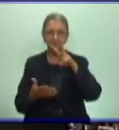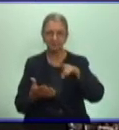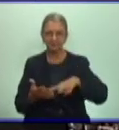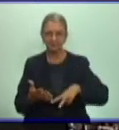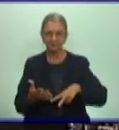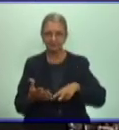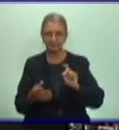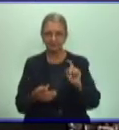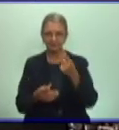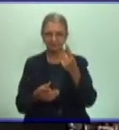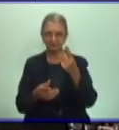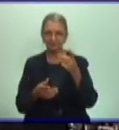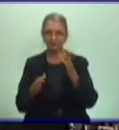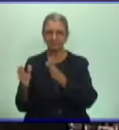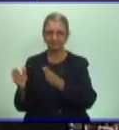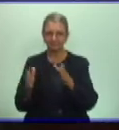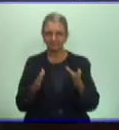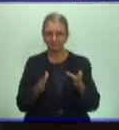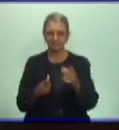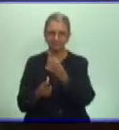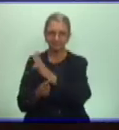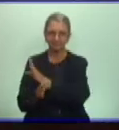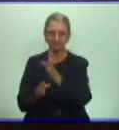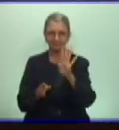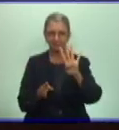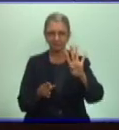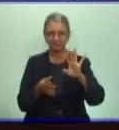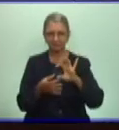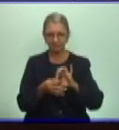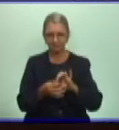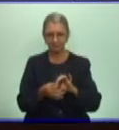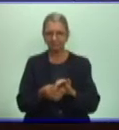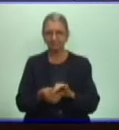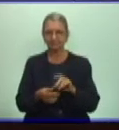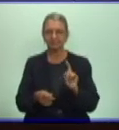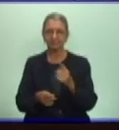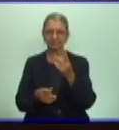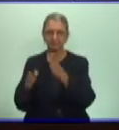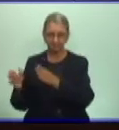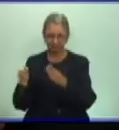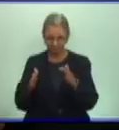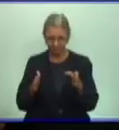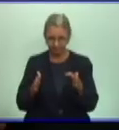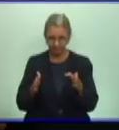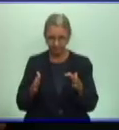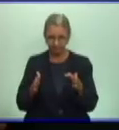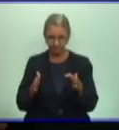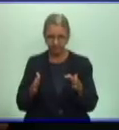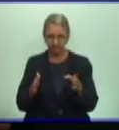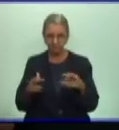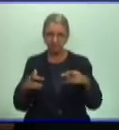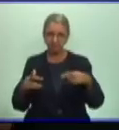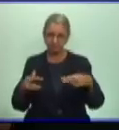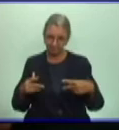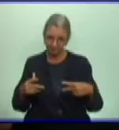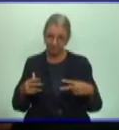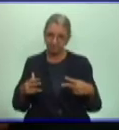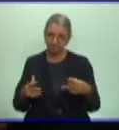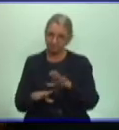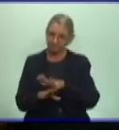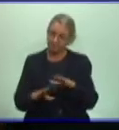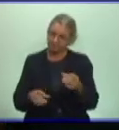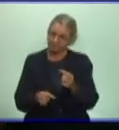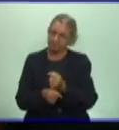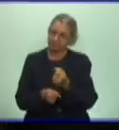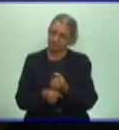en el primer ciclo, de primero a cuarto grado. A ver, el primer ciclo, disculpen la repetición porque es que ya lo trabajamos,